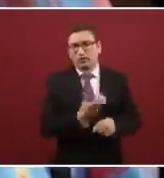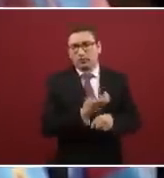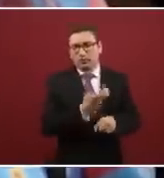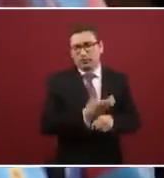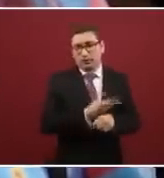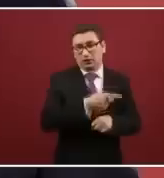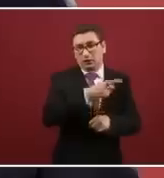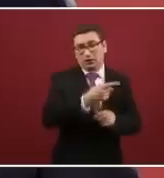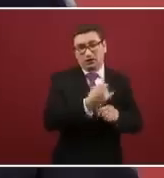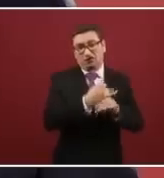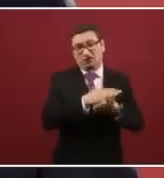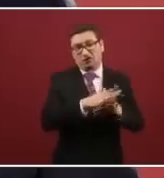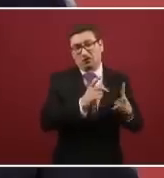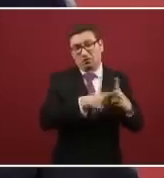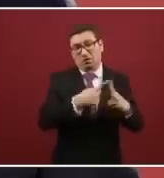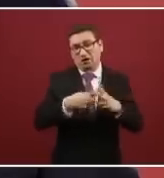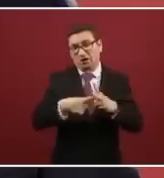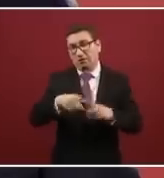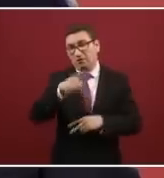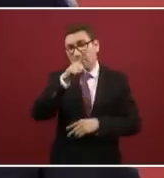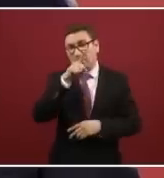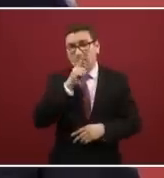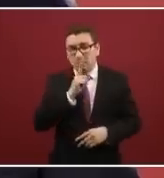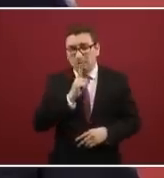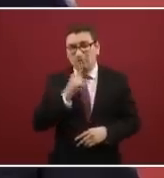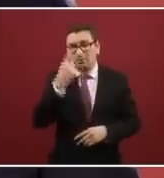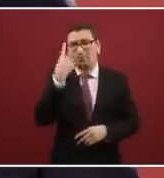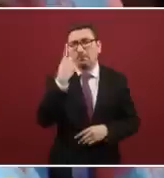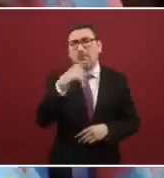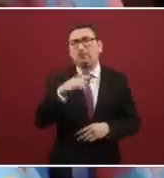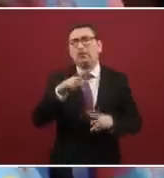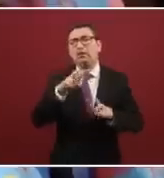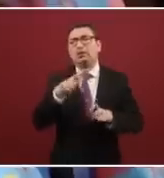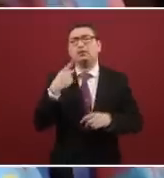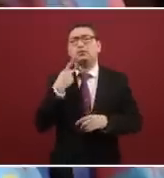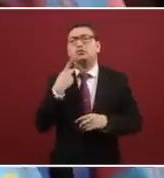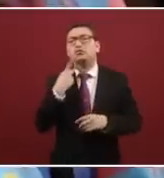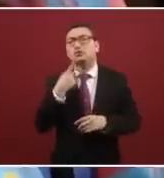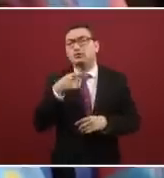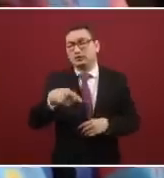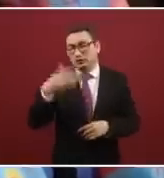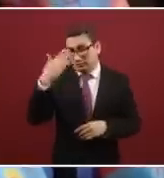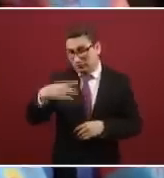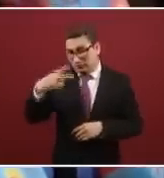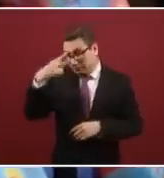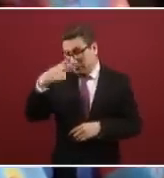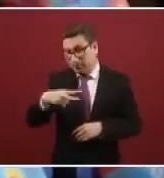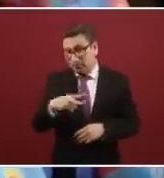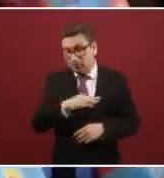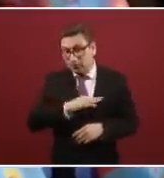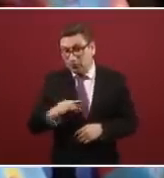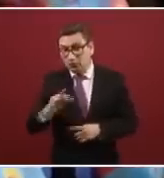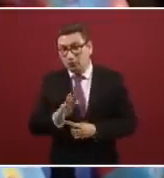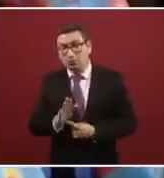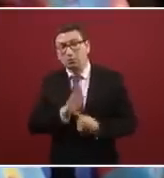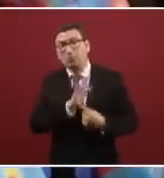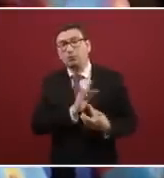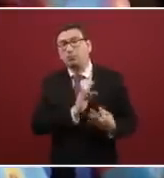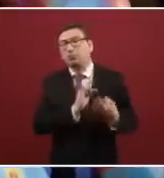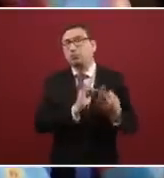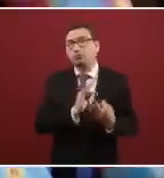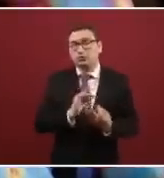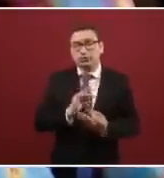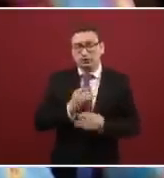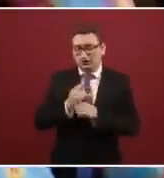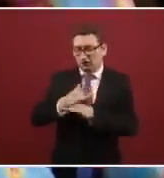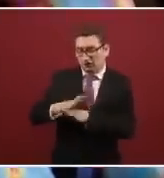cifras, esté mintiendo en sus cifras con fines políticos? ¿Tiene el gobierno mexicano la manera de confrontar las cifras